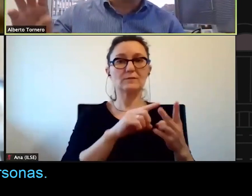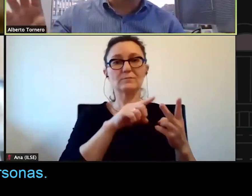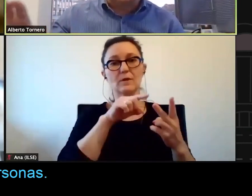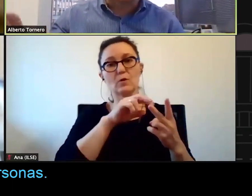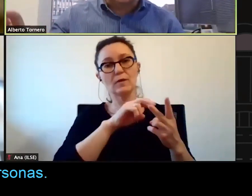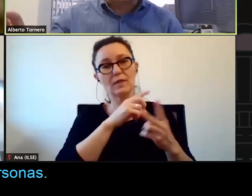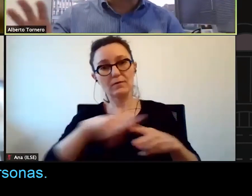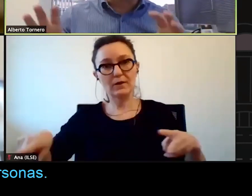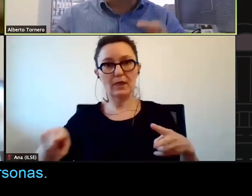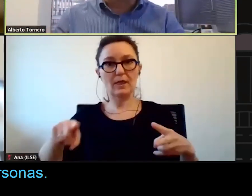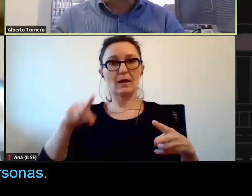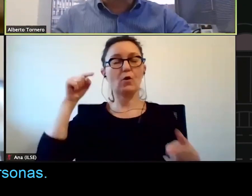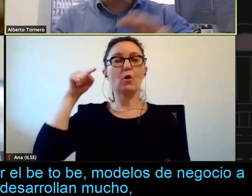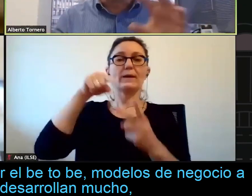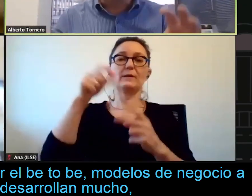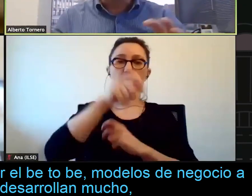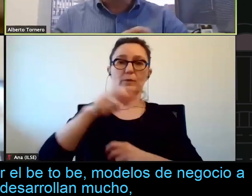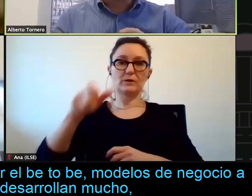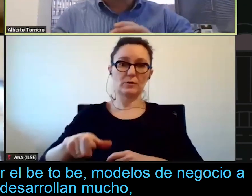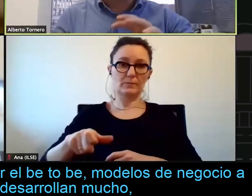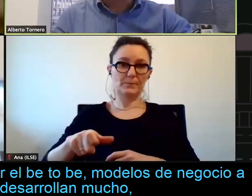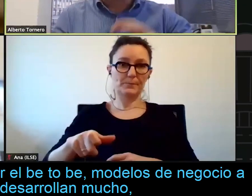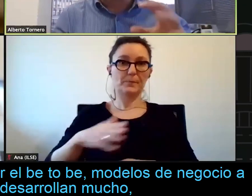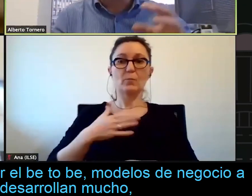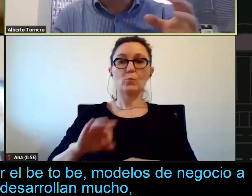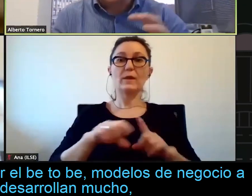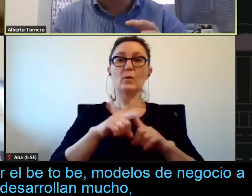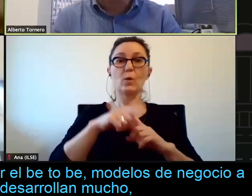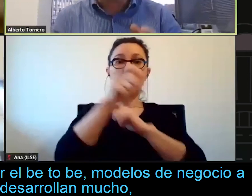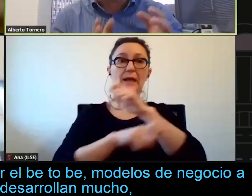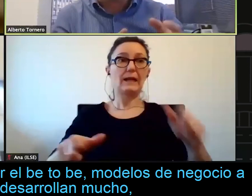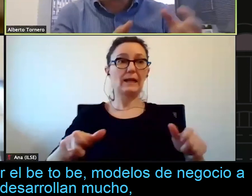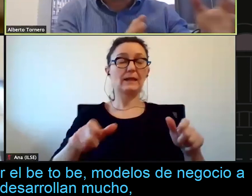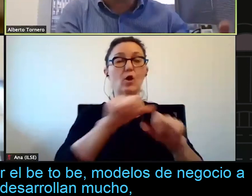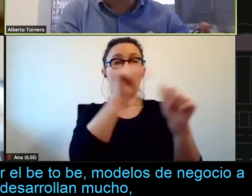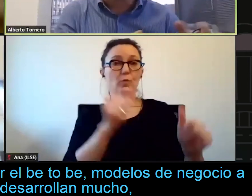a personas. Es decir, lo que podríamos llamar el B2B, que es gente de negocio, o sea, modelos